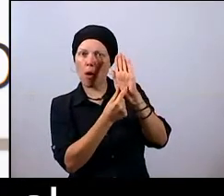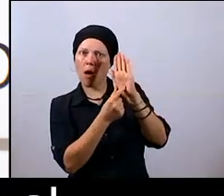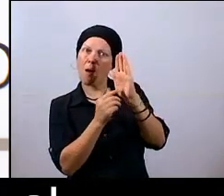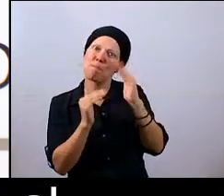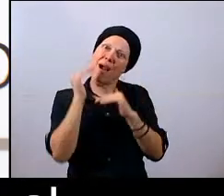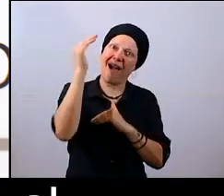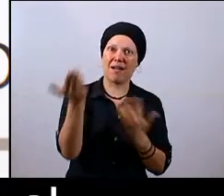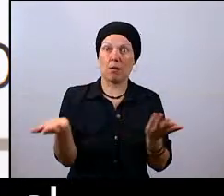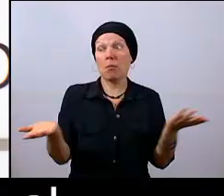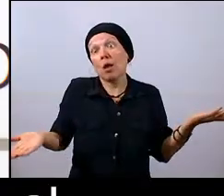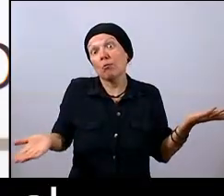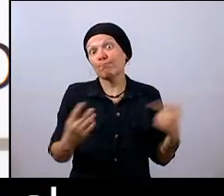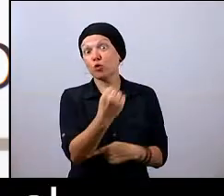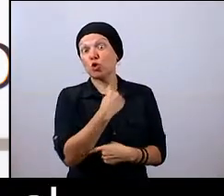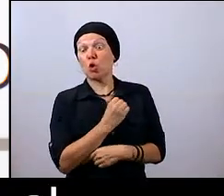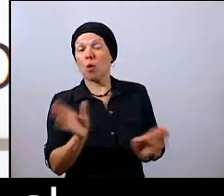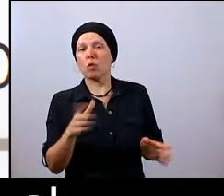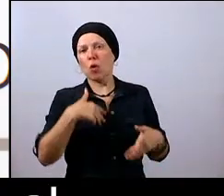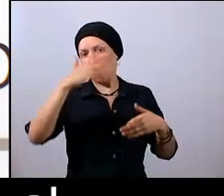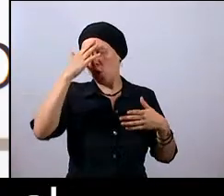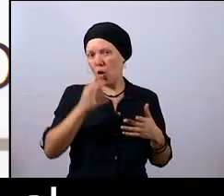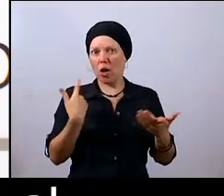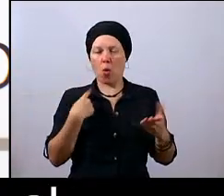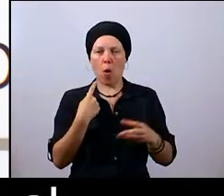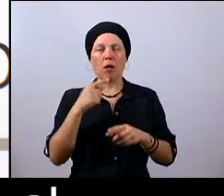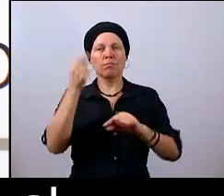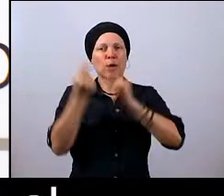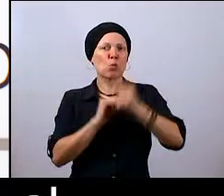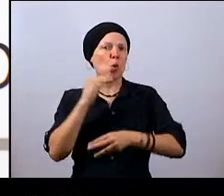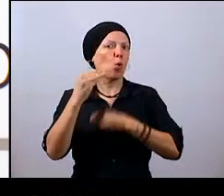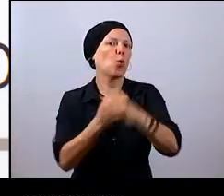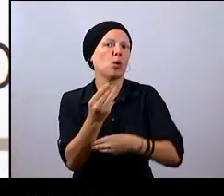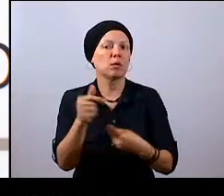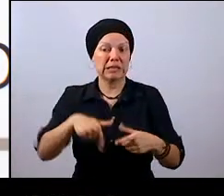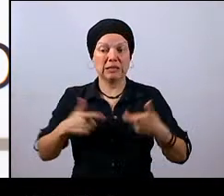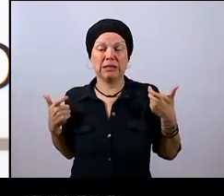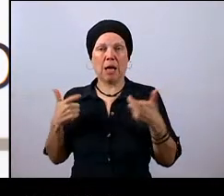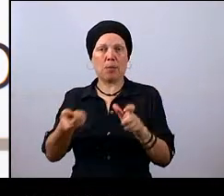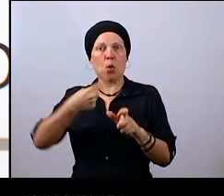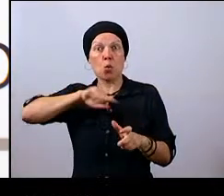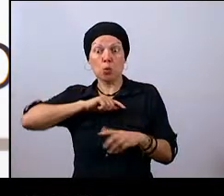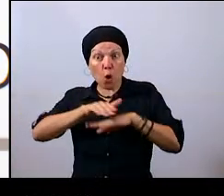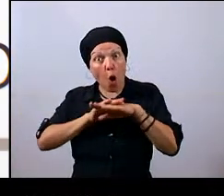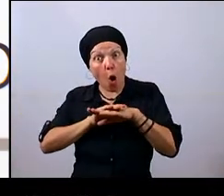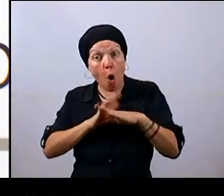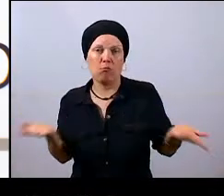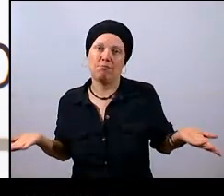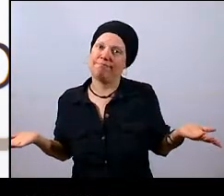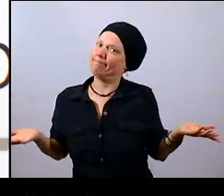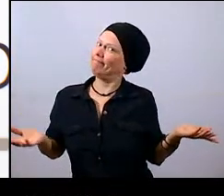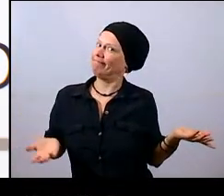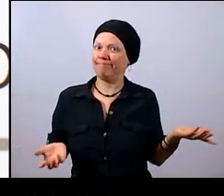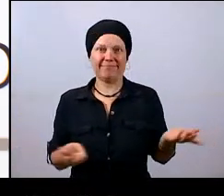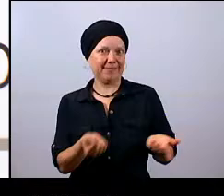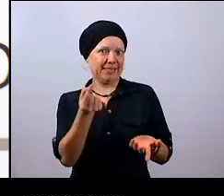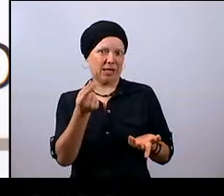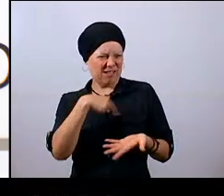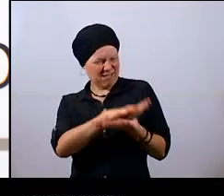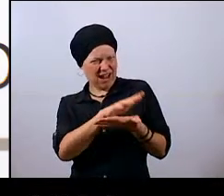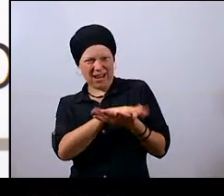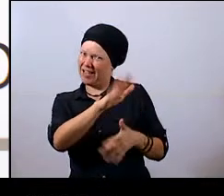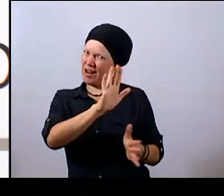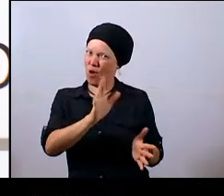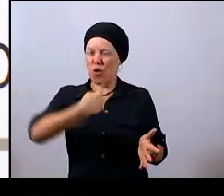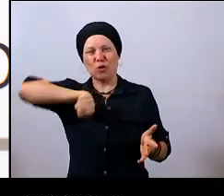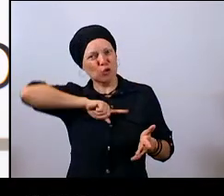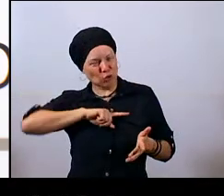mayor. Por lo tanto, creo que lecciones de ejecución presupuestaria en este ámbito a nuestro Gobierno, ni una, y que estén tranquilos, que